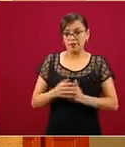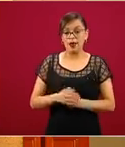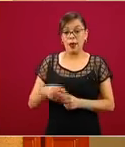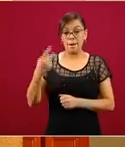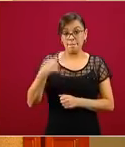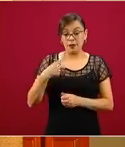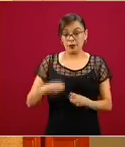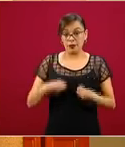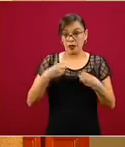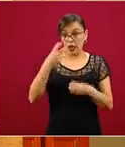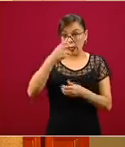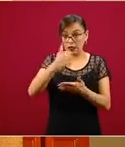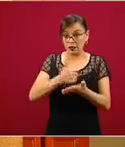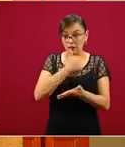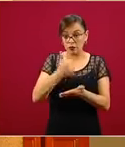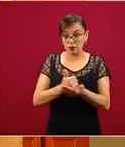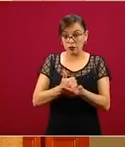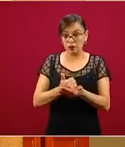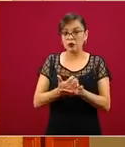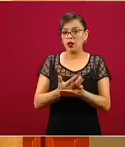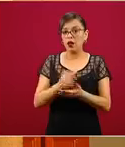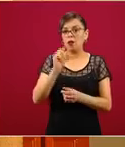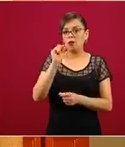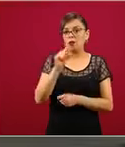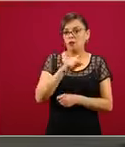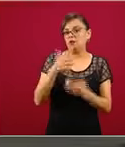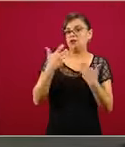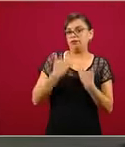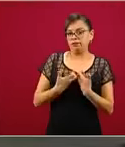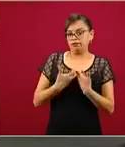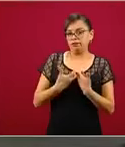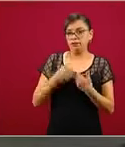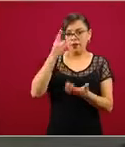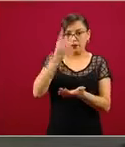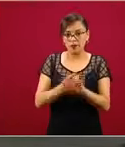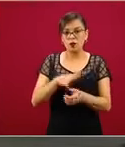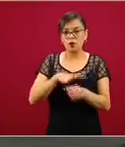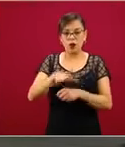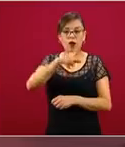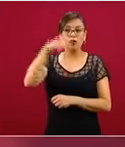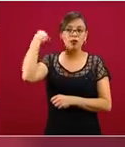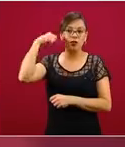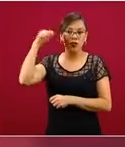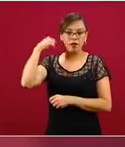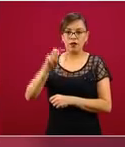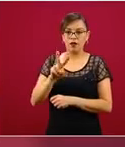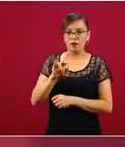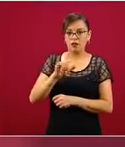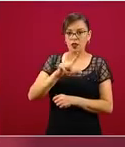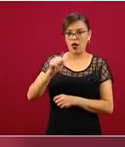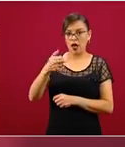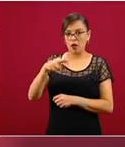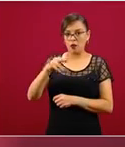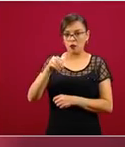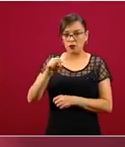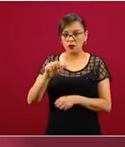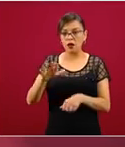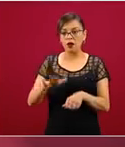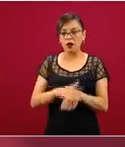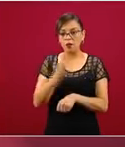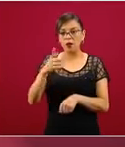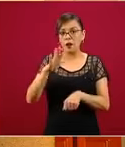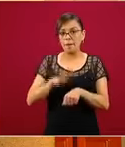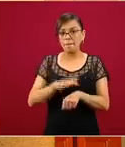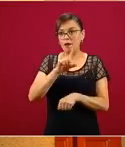de esas ciudades, y en particular me voy a referir a Tabasco, a Villahermosa, porque creo que es una de las que más inquietud ha causado.